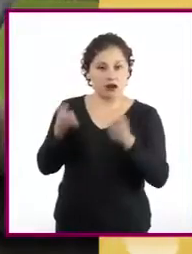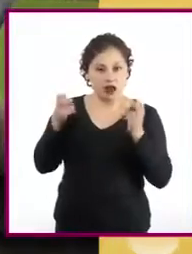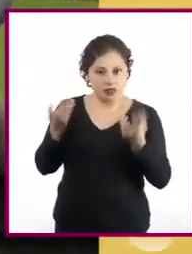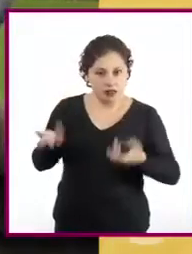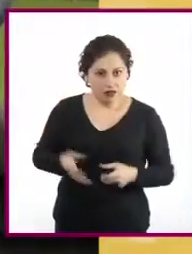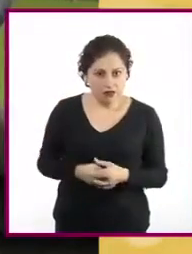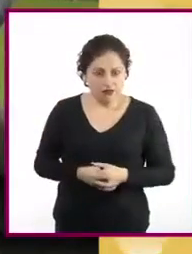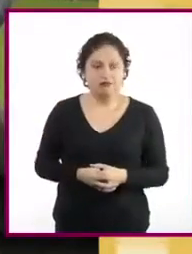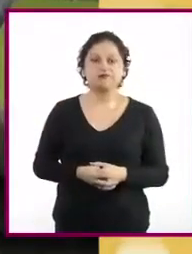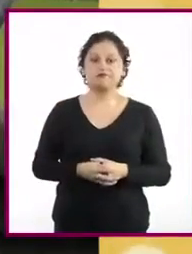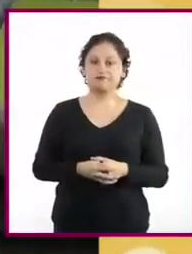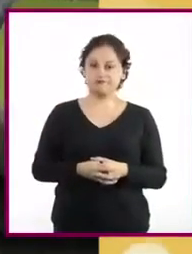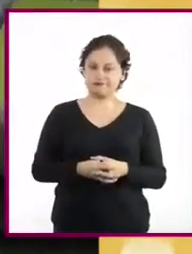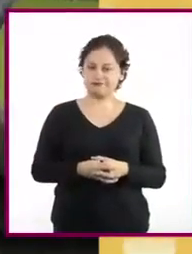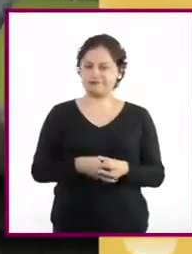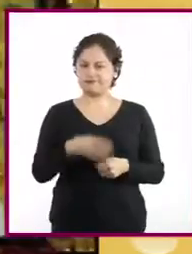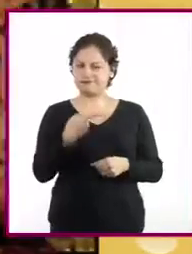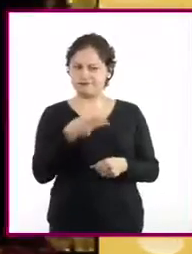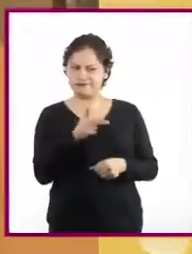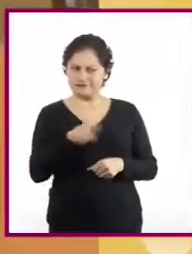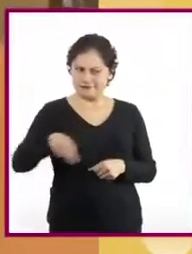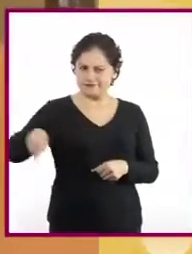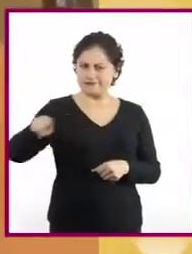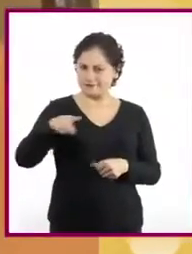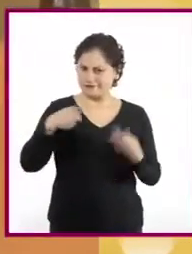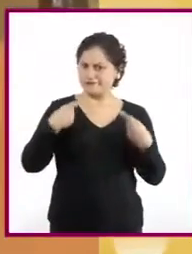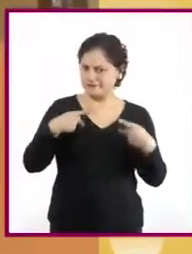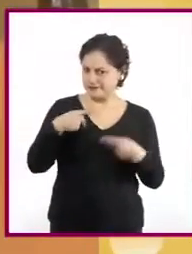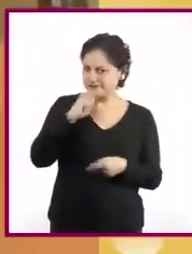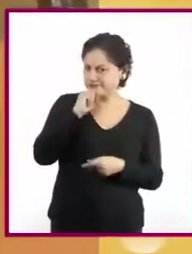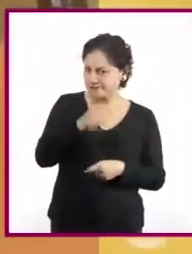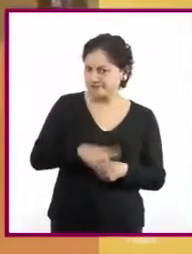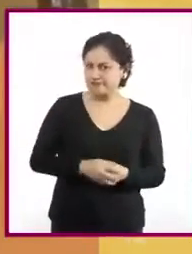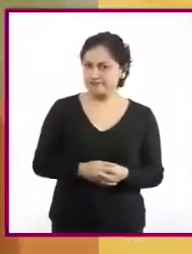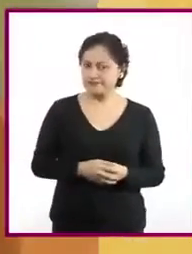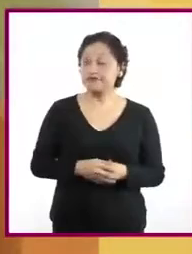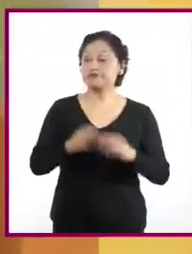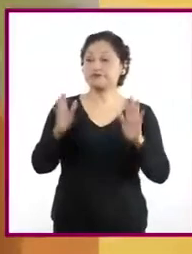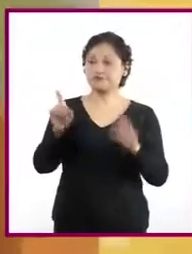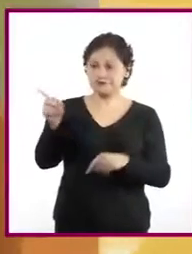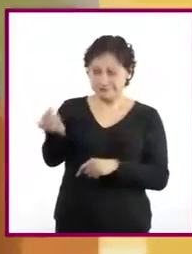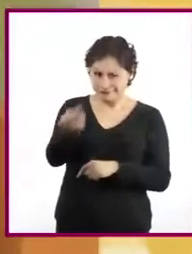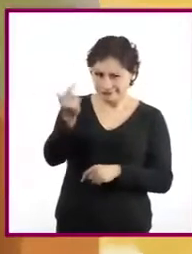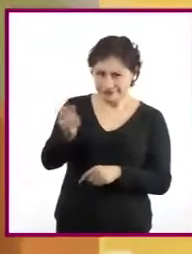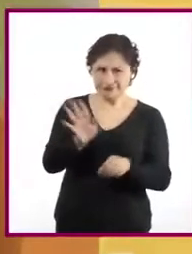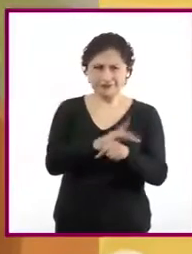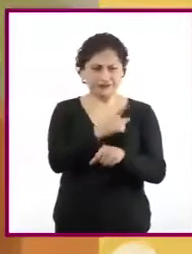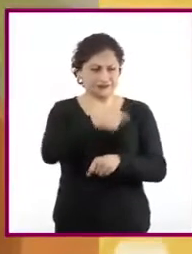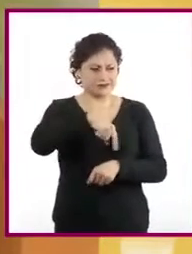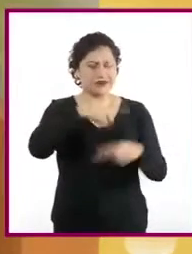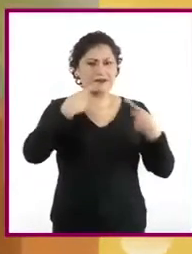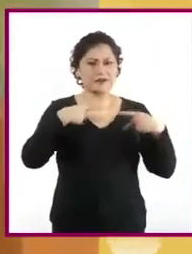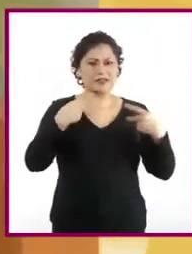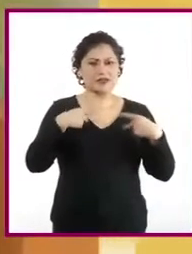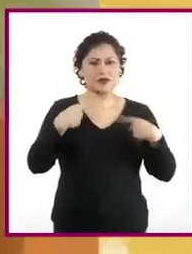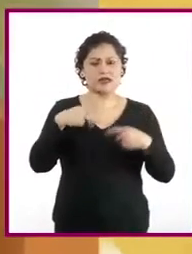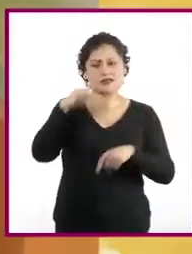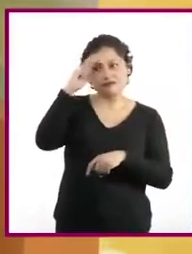Aunque ellos también tienen derechos, ¿o no? ¿Por qué la gente cree que derechos humanos defiende a